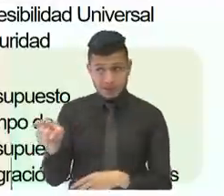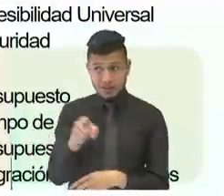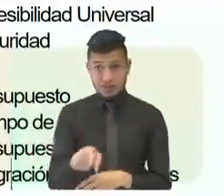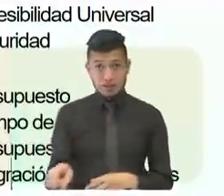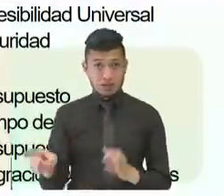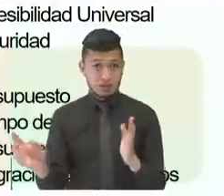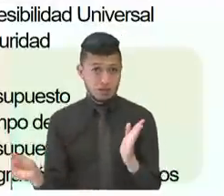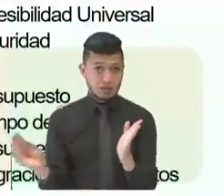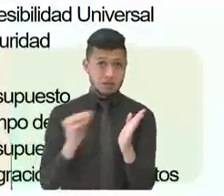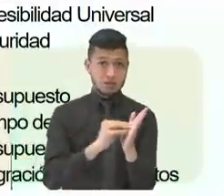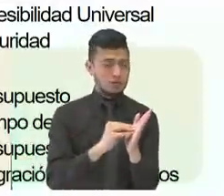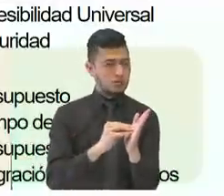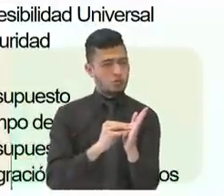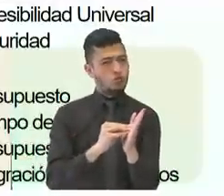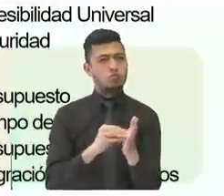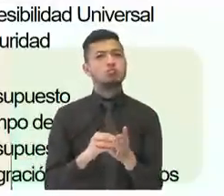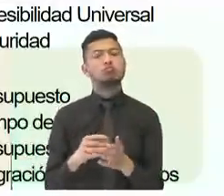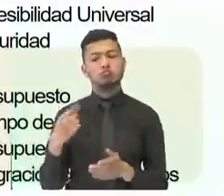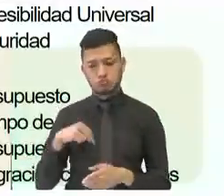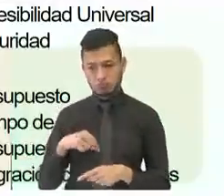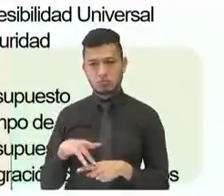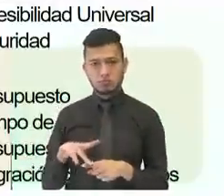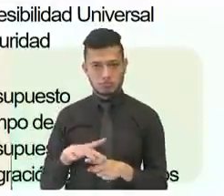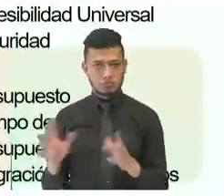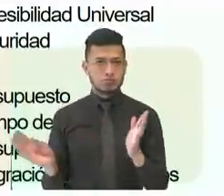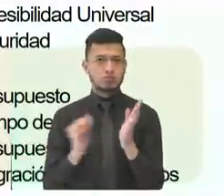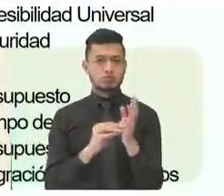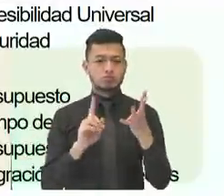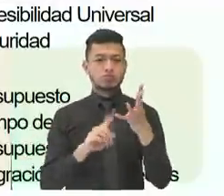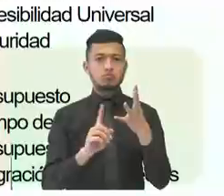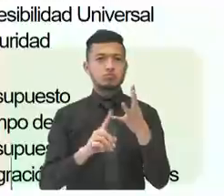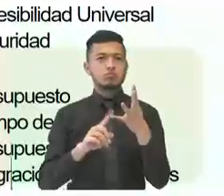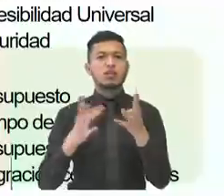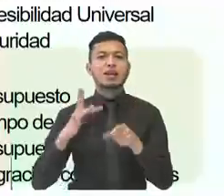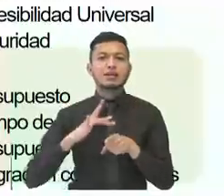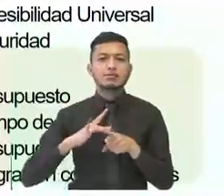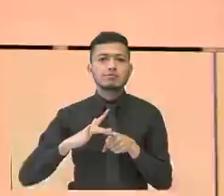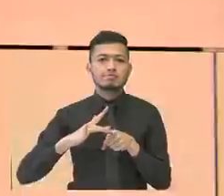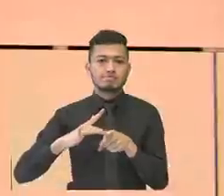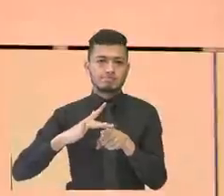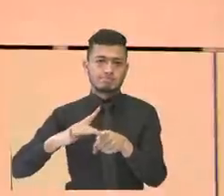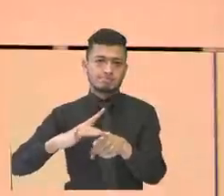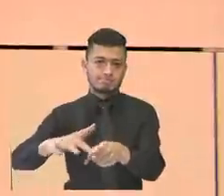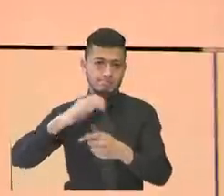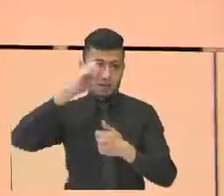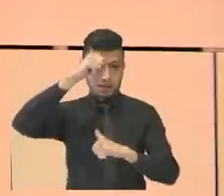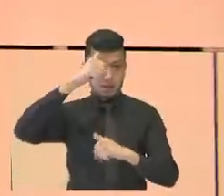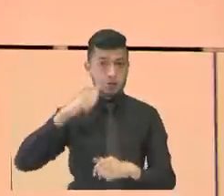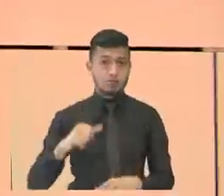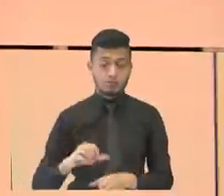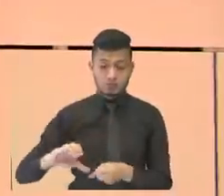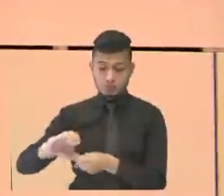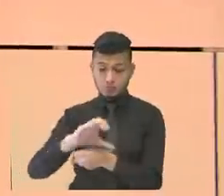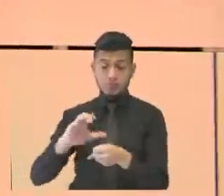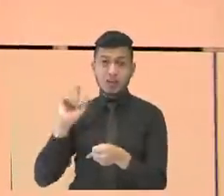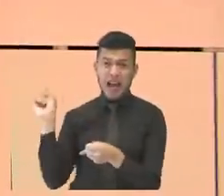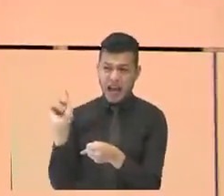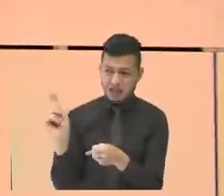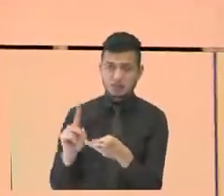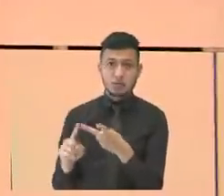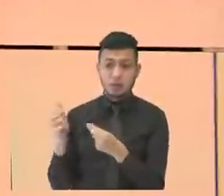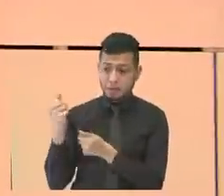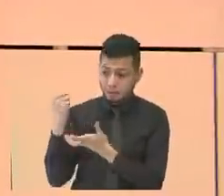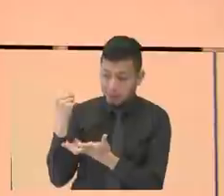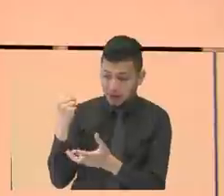toca ejecutarlo, sí lo pusimos, que es un criterio de implementación. La ciudad tiene unos años, una plata y